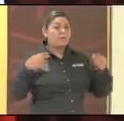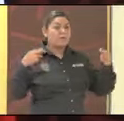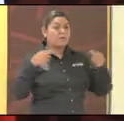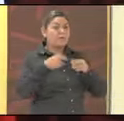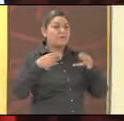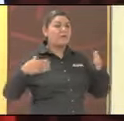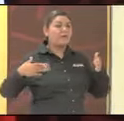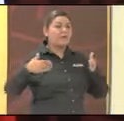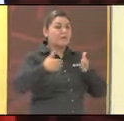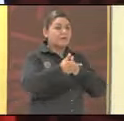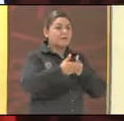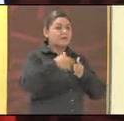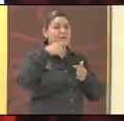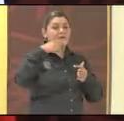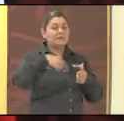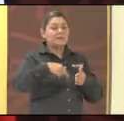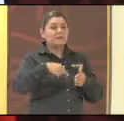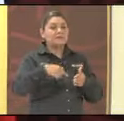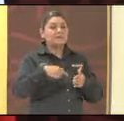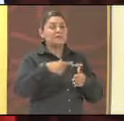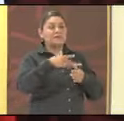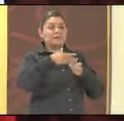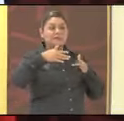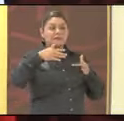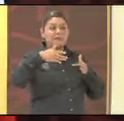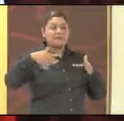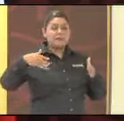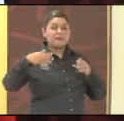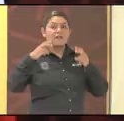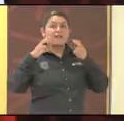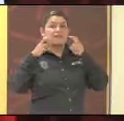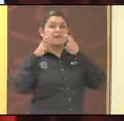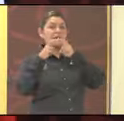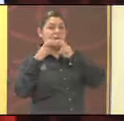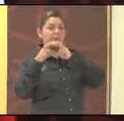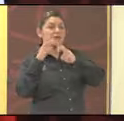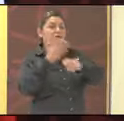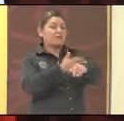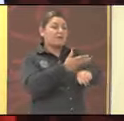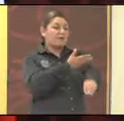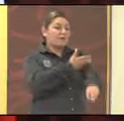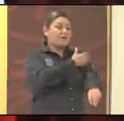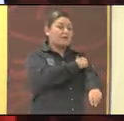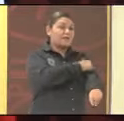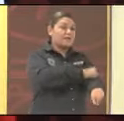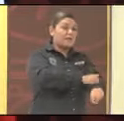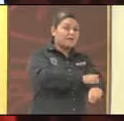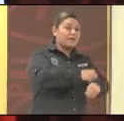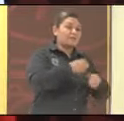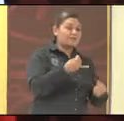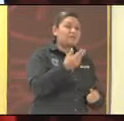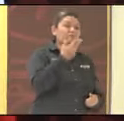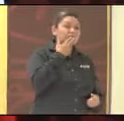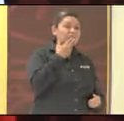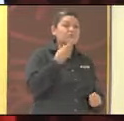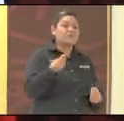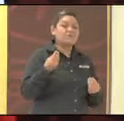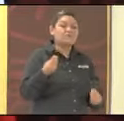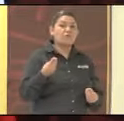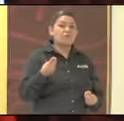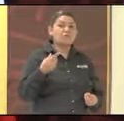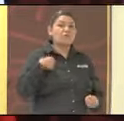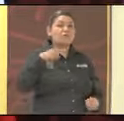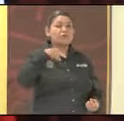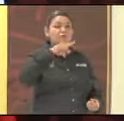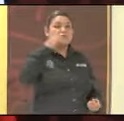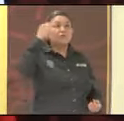delimitar completamente los límites de Tampico con Madero y con Altamira, pues nos sirvió bastante, porque nos